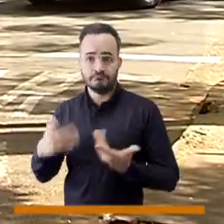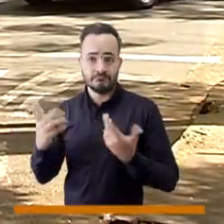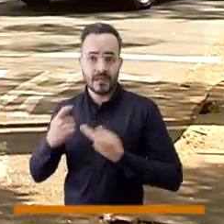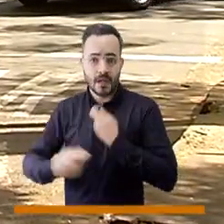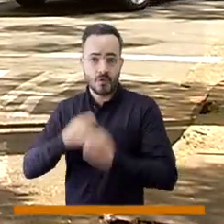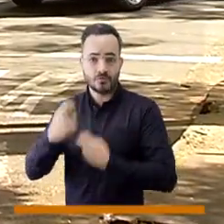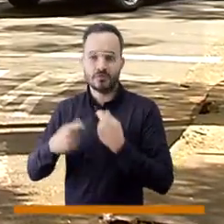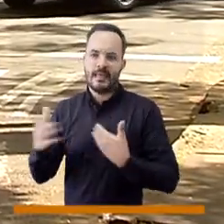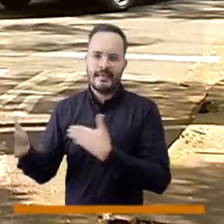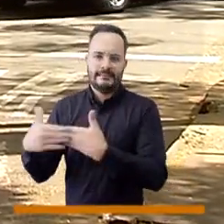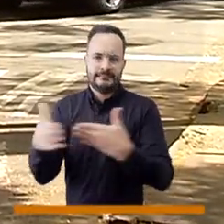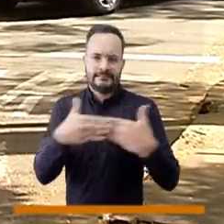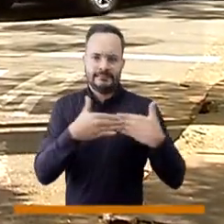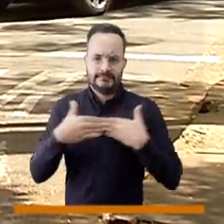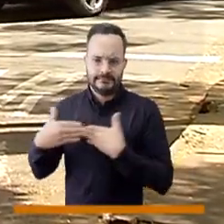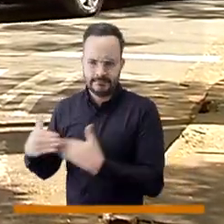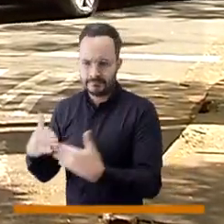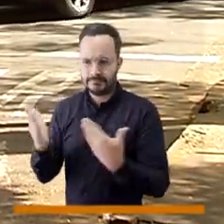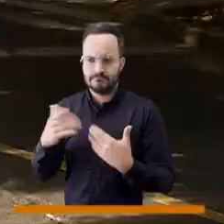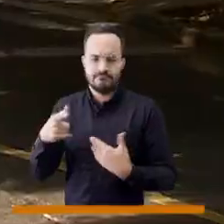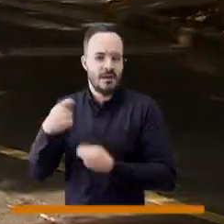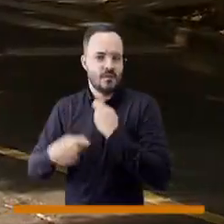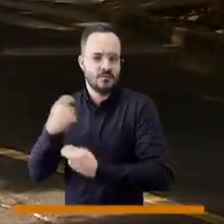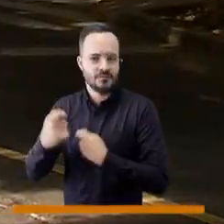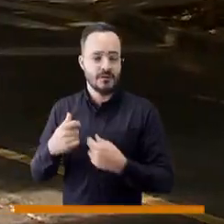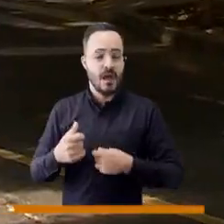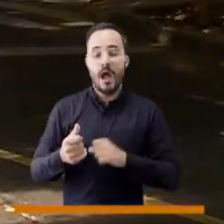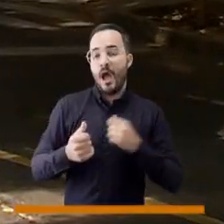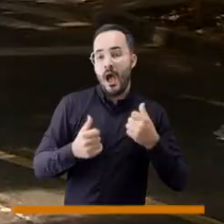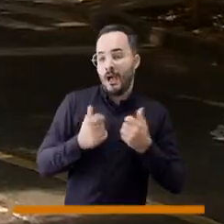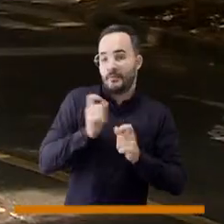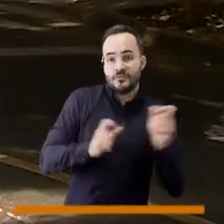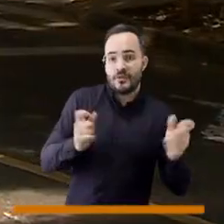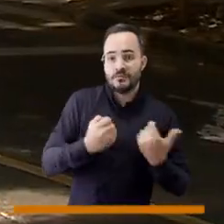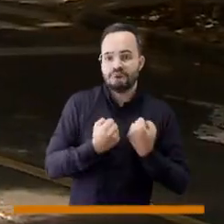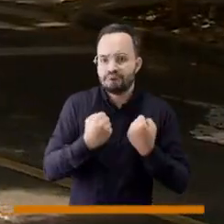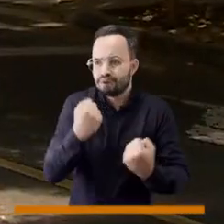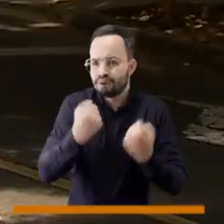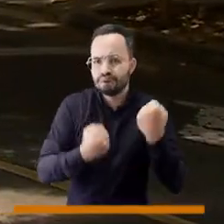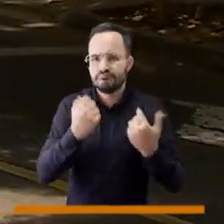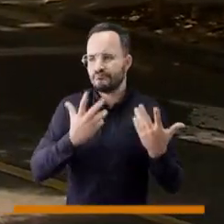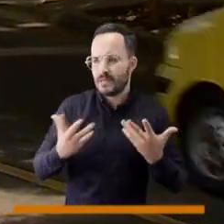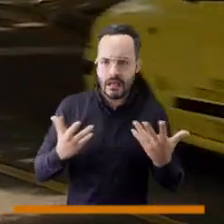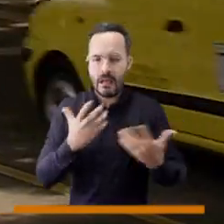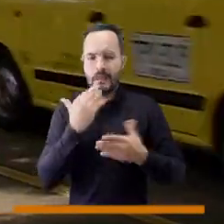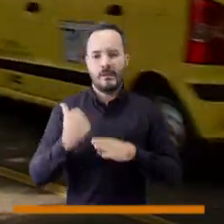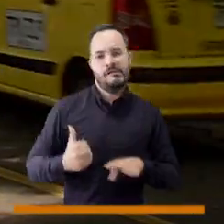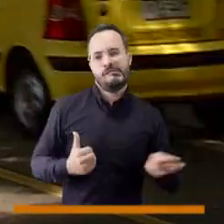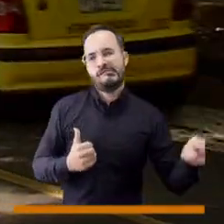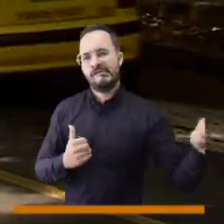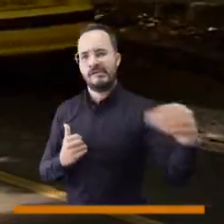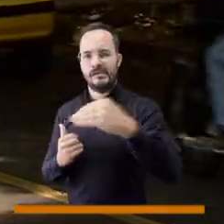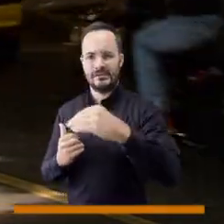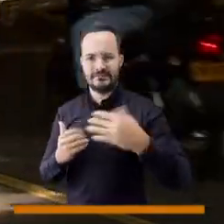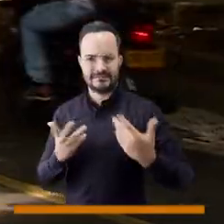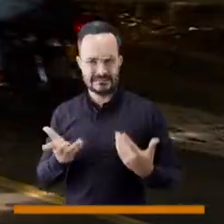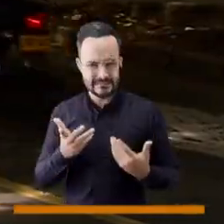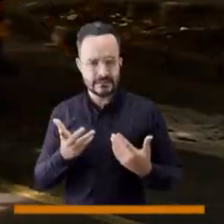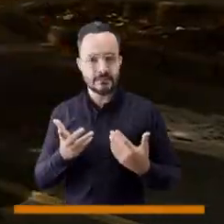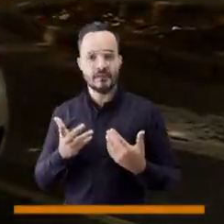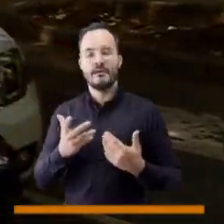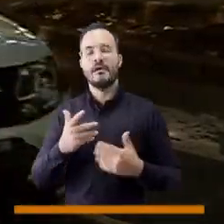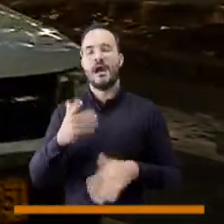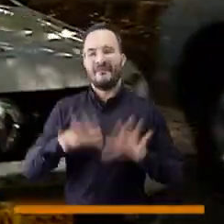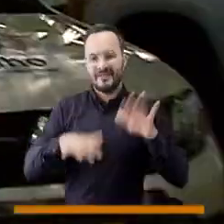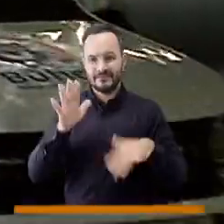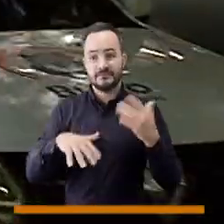sector, entonces la gente que tiene que buscar otras vías para movilizarse, entonces, ¿qué hace? Llegar tarde y salir